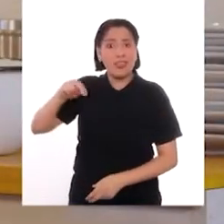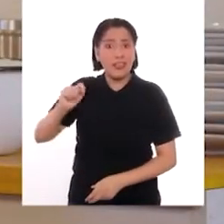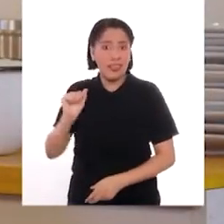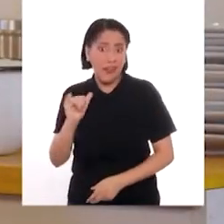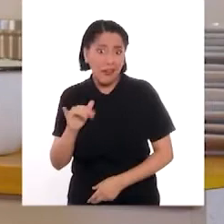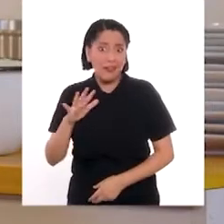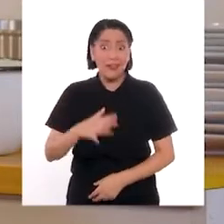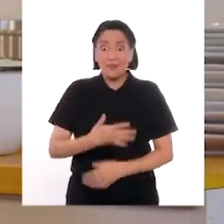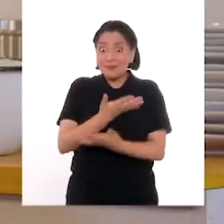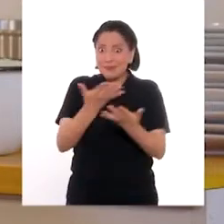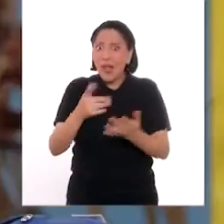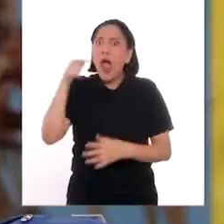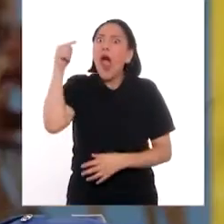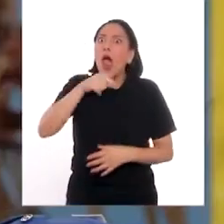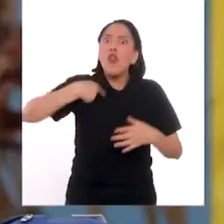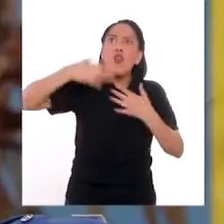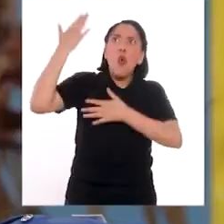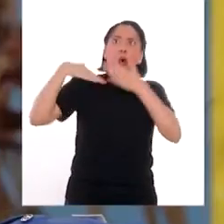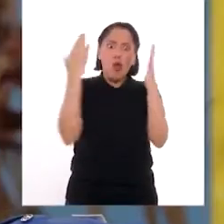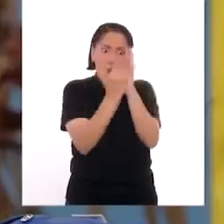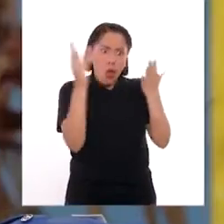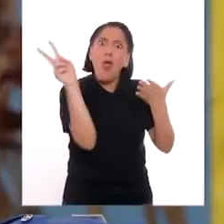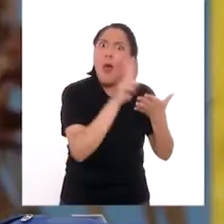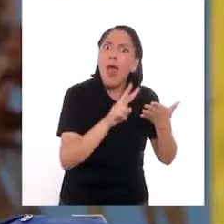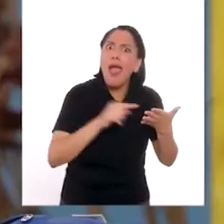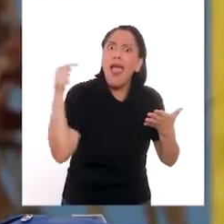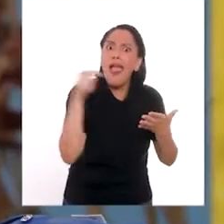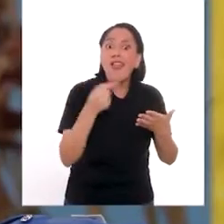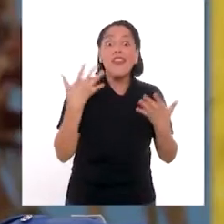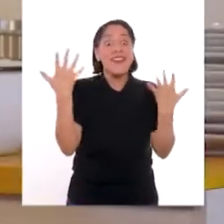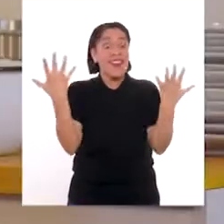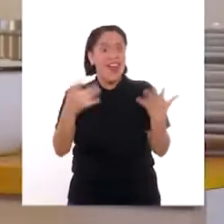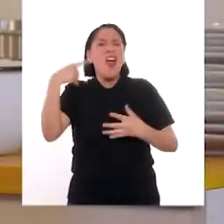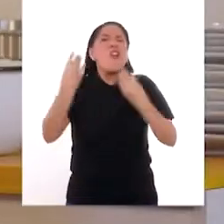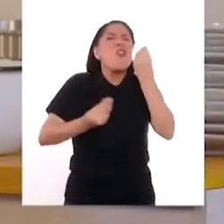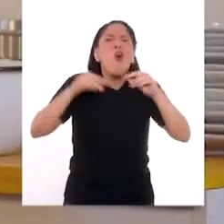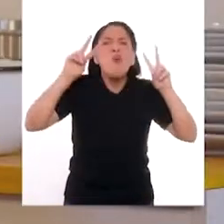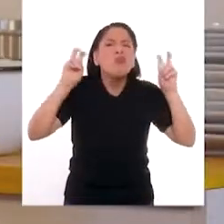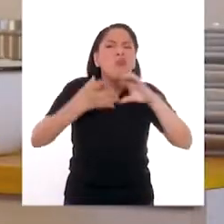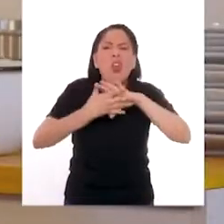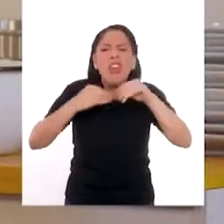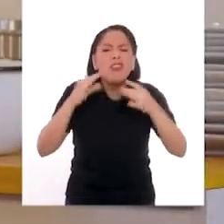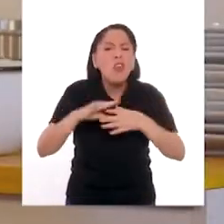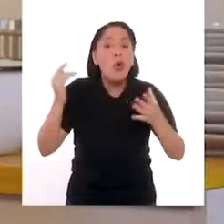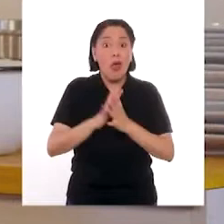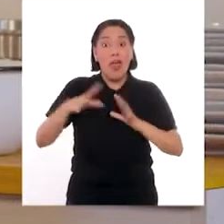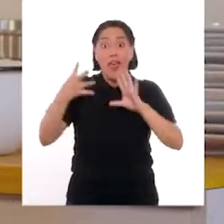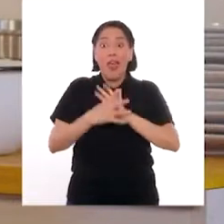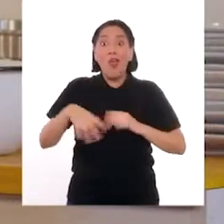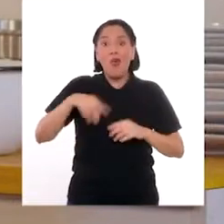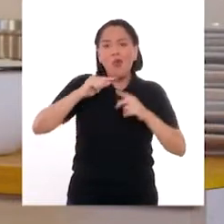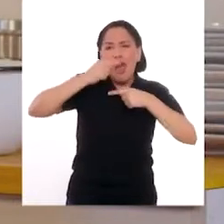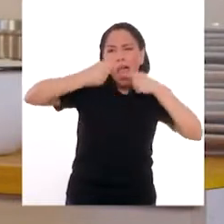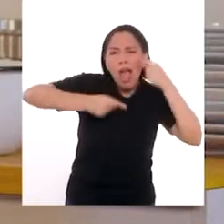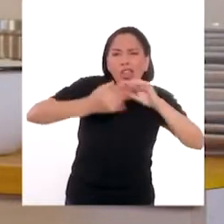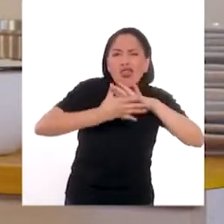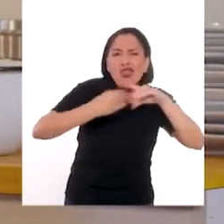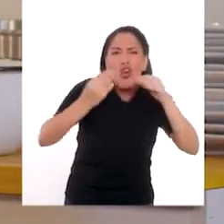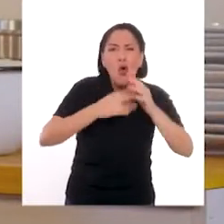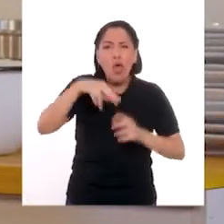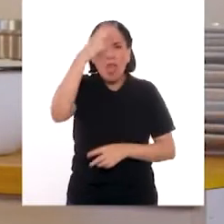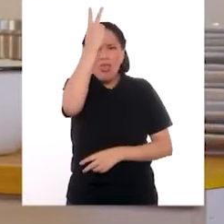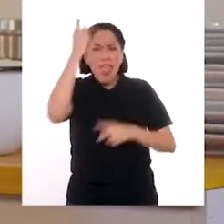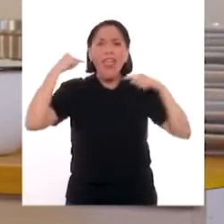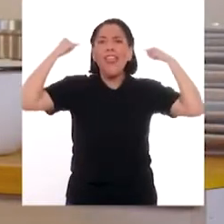tituló Ollantay? Esa obra la leí en el colegio. Está basada en una leyenda incaica y fue